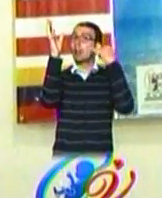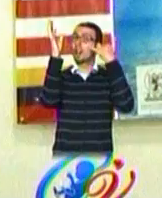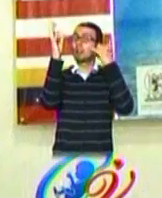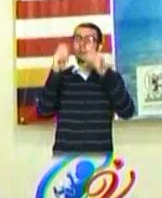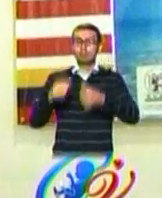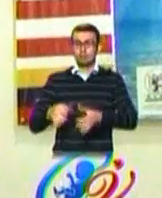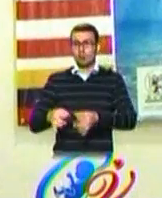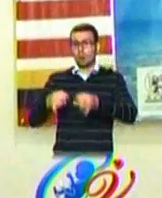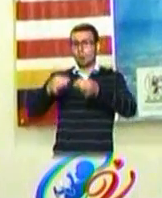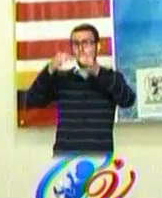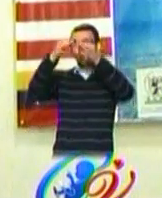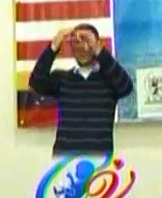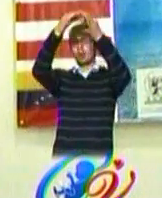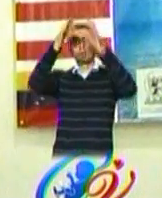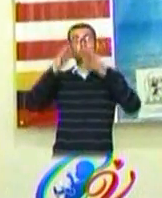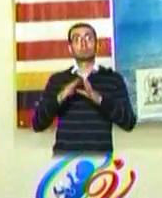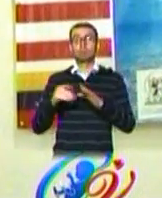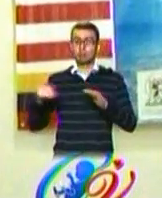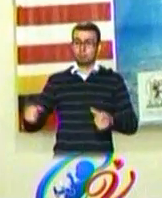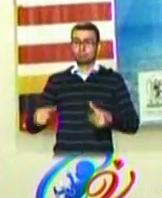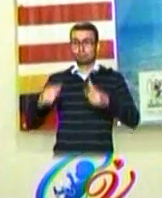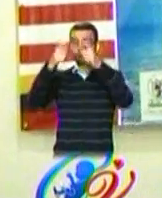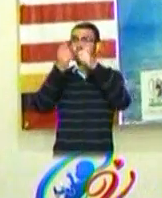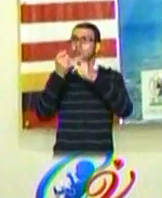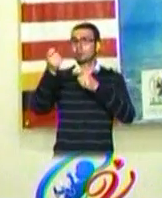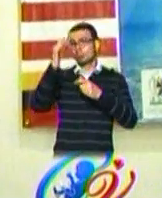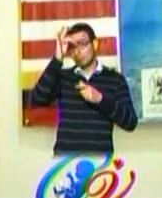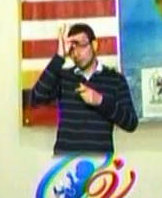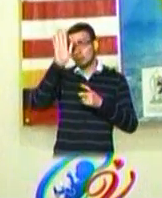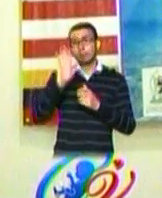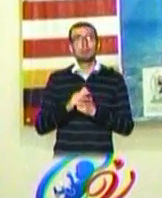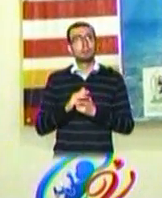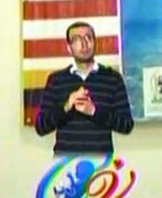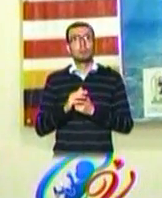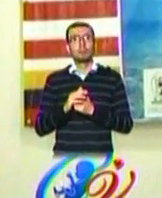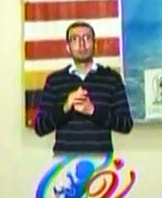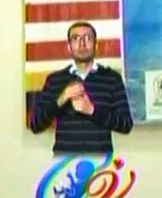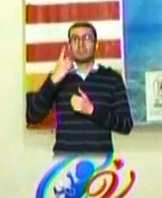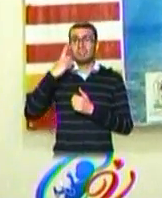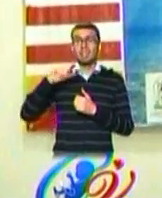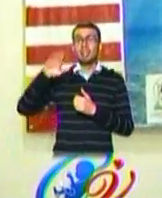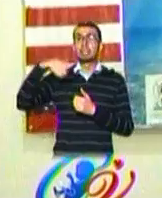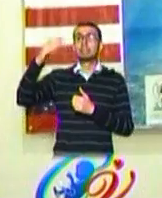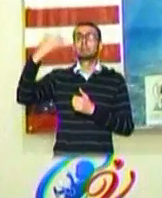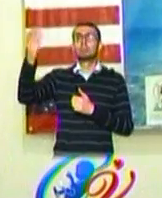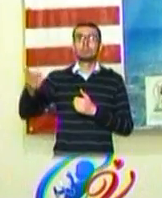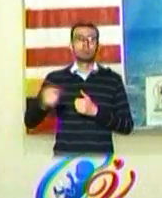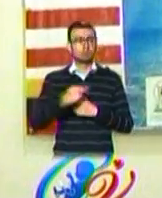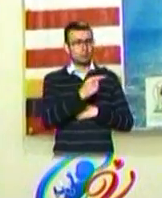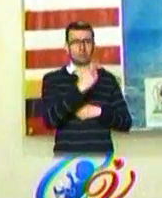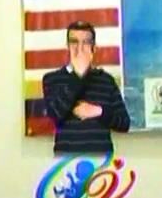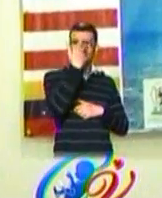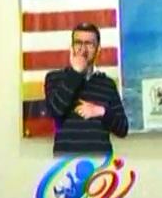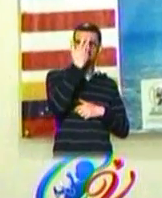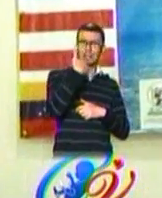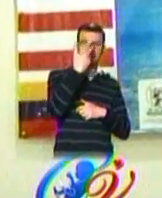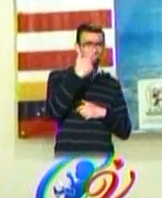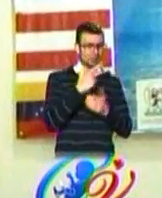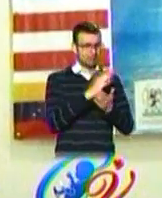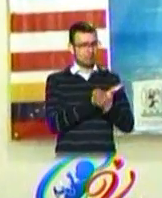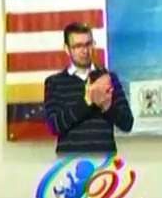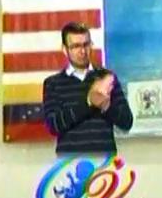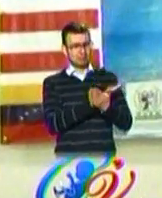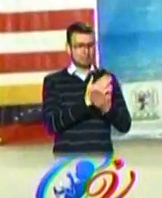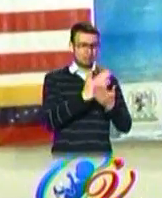pocos días de haber montado esa antena encontraron que los exámenes de laboratorio empezaron a tener una serie de alteraciones